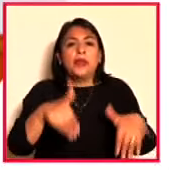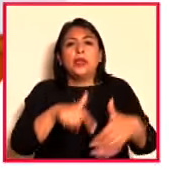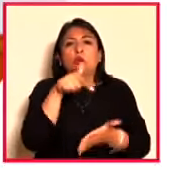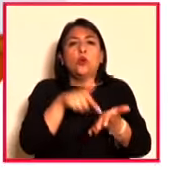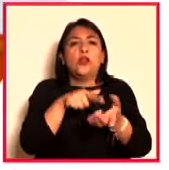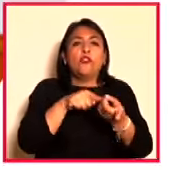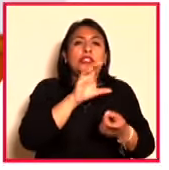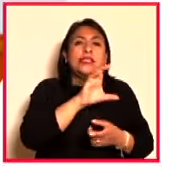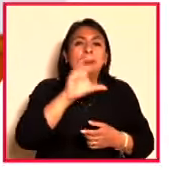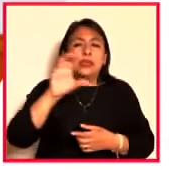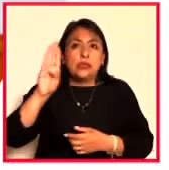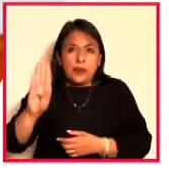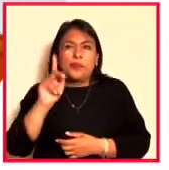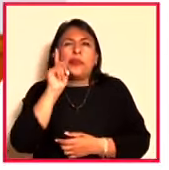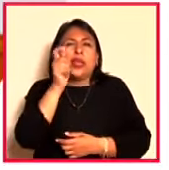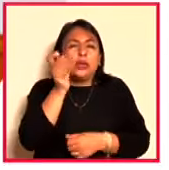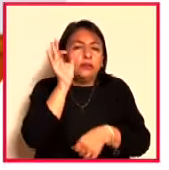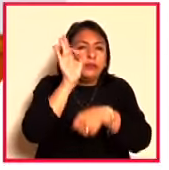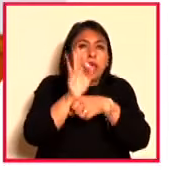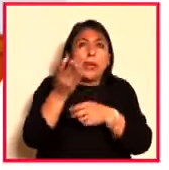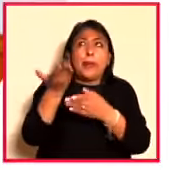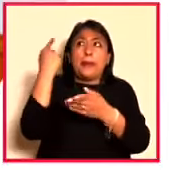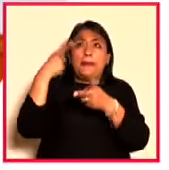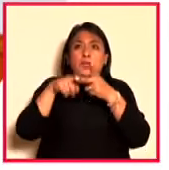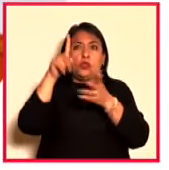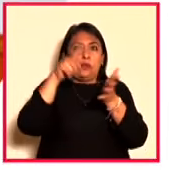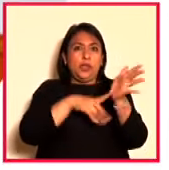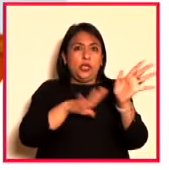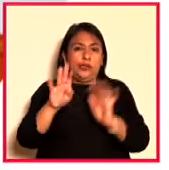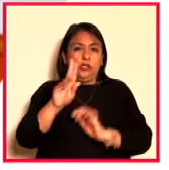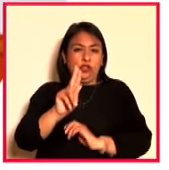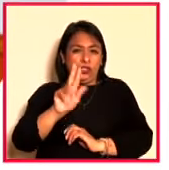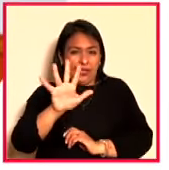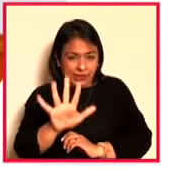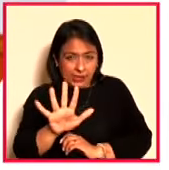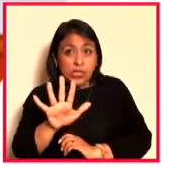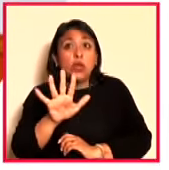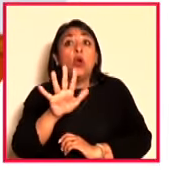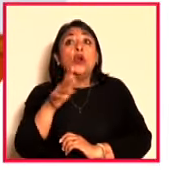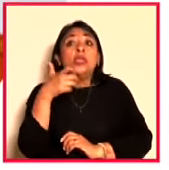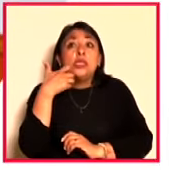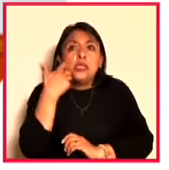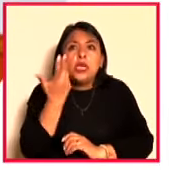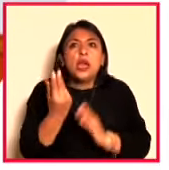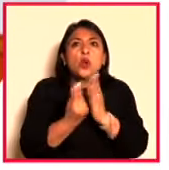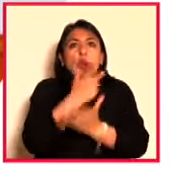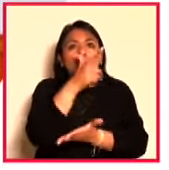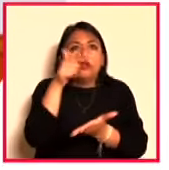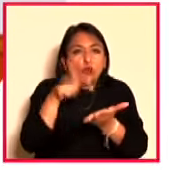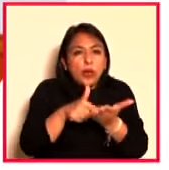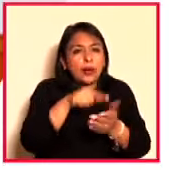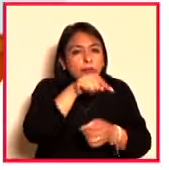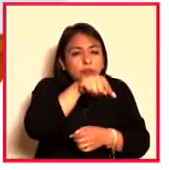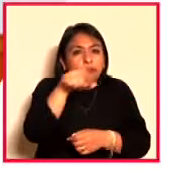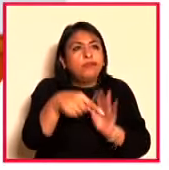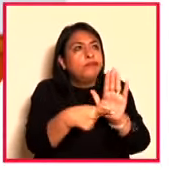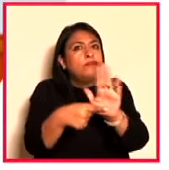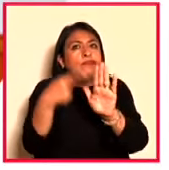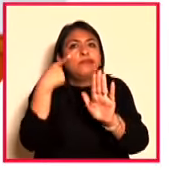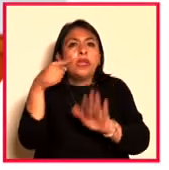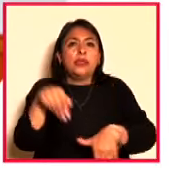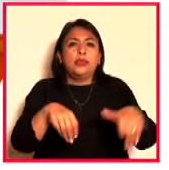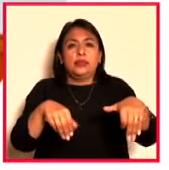trata de un movimiento que tiene su origen en 1985 y busca generar nuevos espacios que permitan exhibir el quehacer